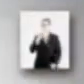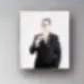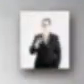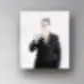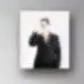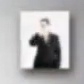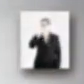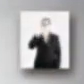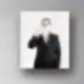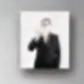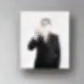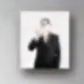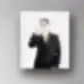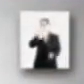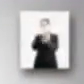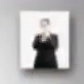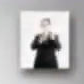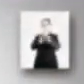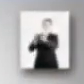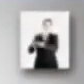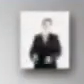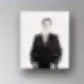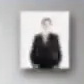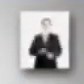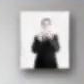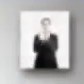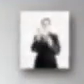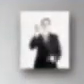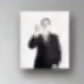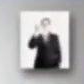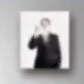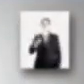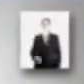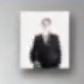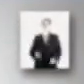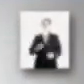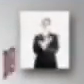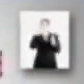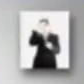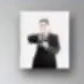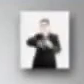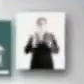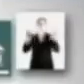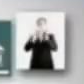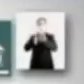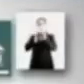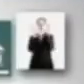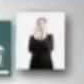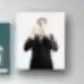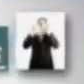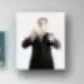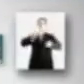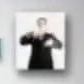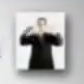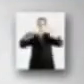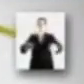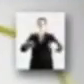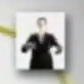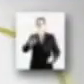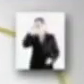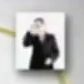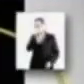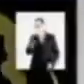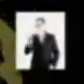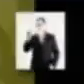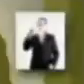Nación? Con la mitad de los recursos que anualmente maneja el Ministerio de la Presidencia. Mira, es esto lo que tenemos de